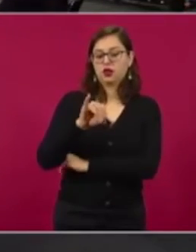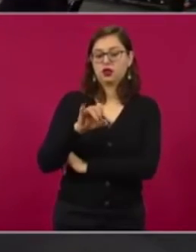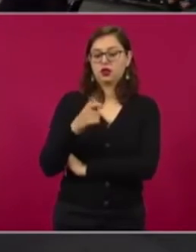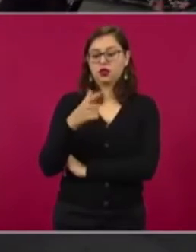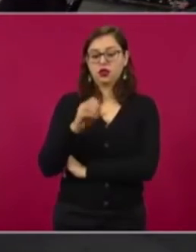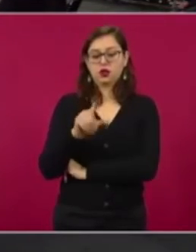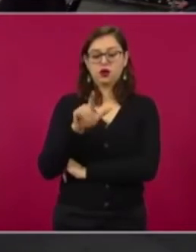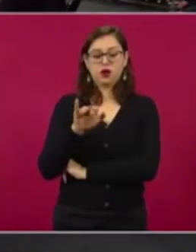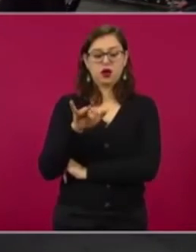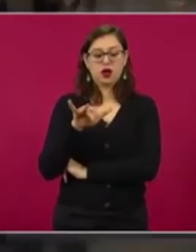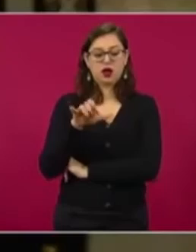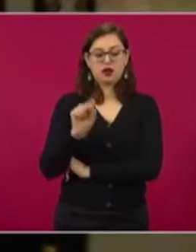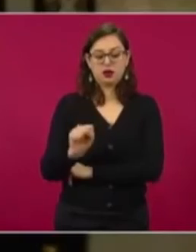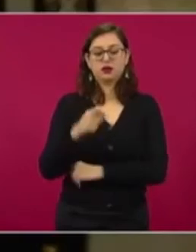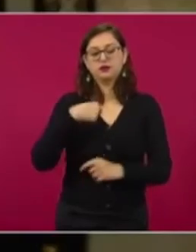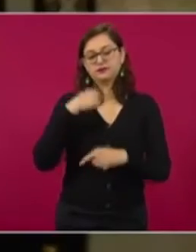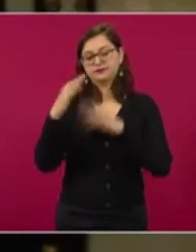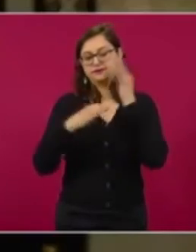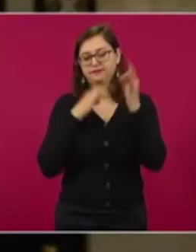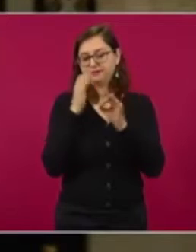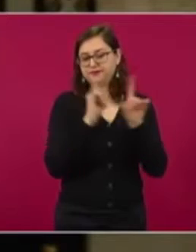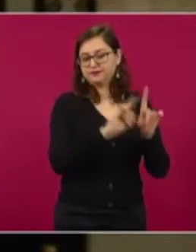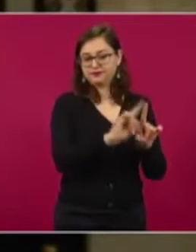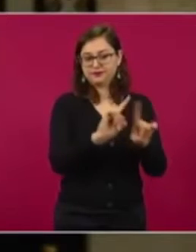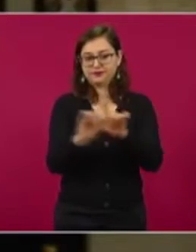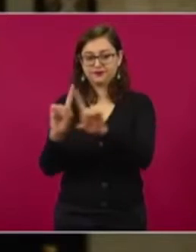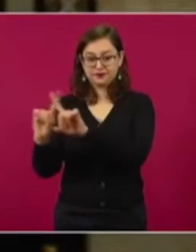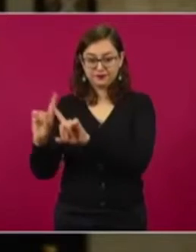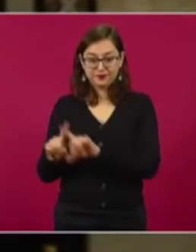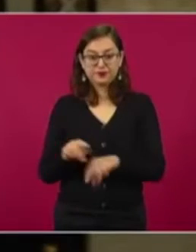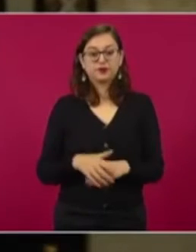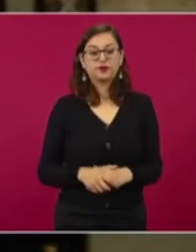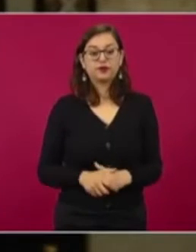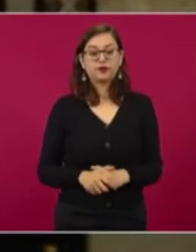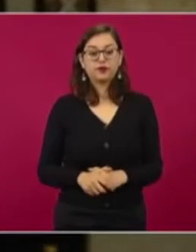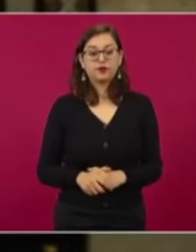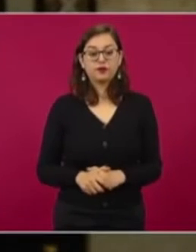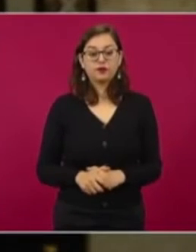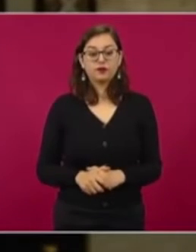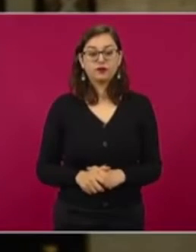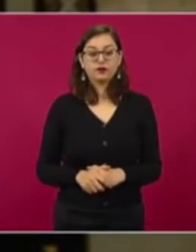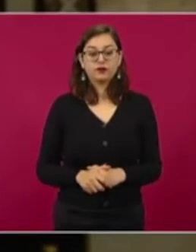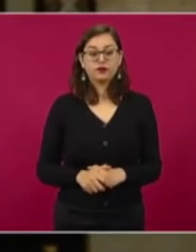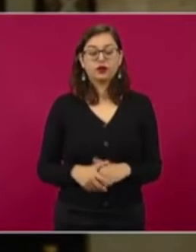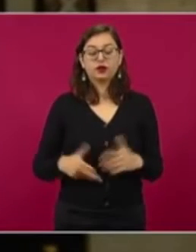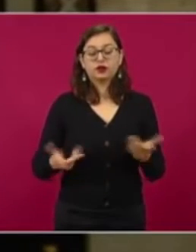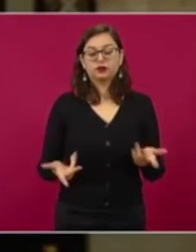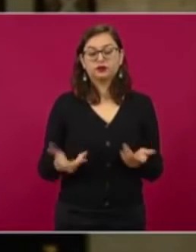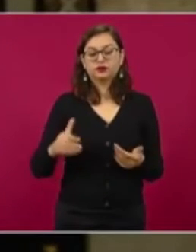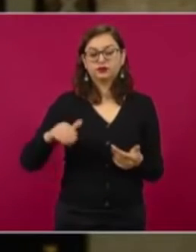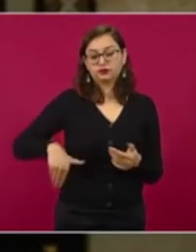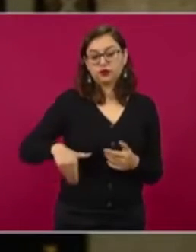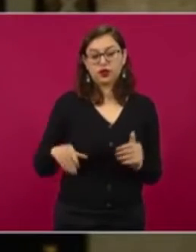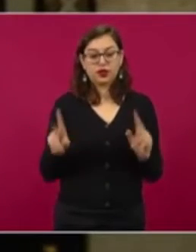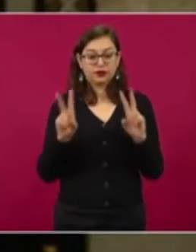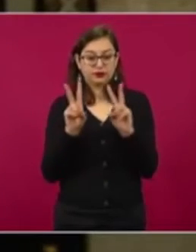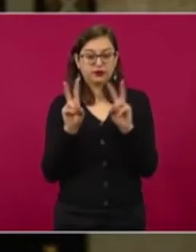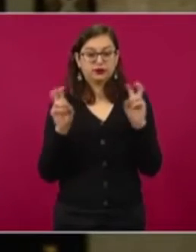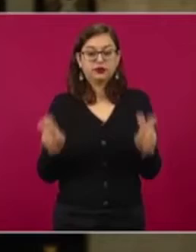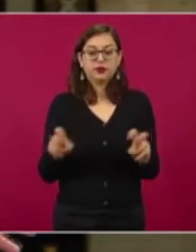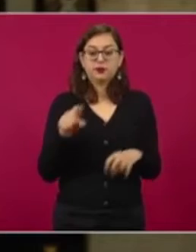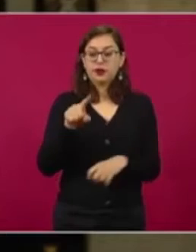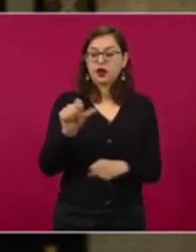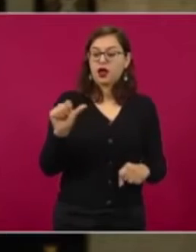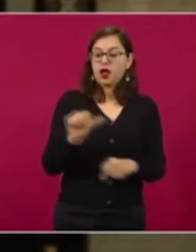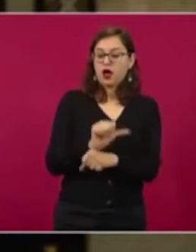Roo y Diario Basta de Grupo Cantón. Señor presidente, nada más para precisar el tema que presentaron aquí con relación a la regulación de los